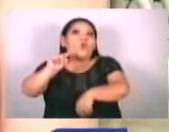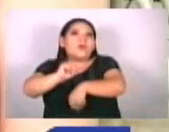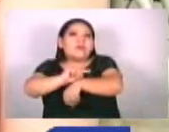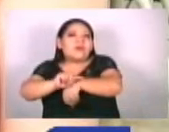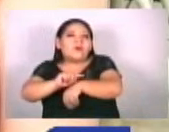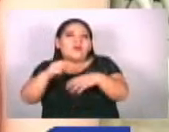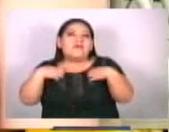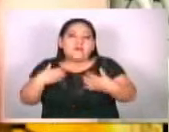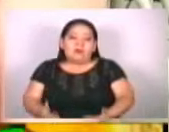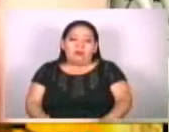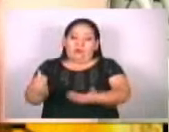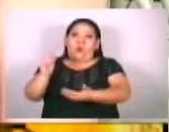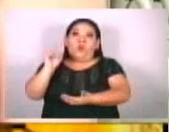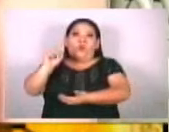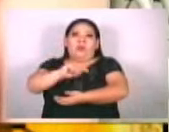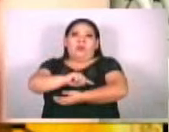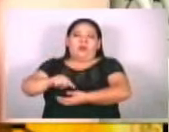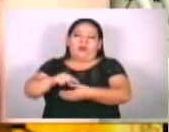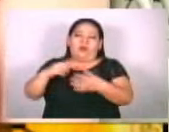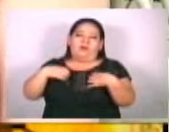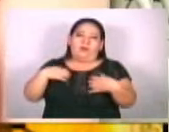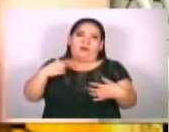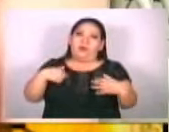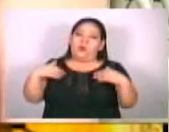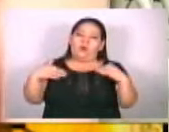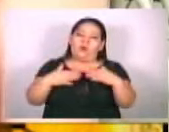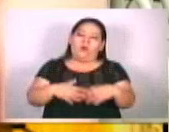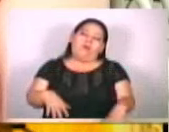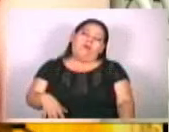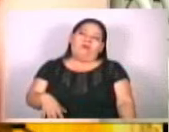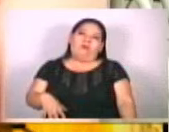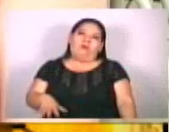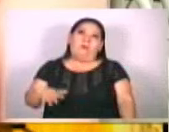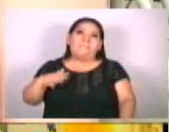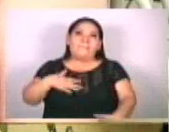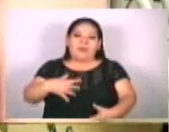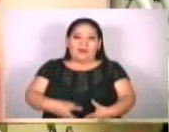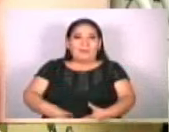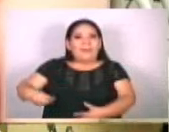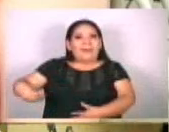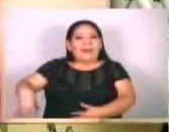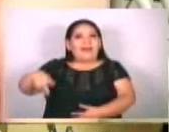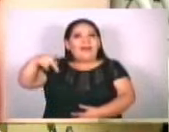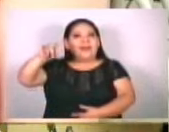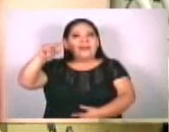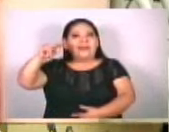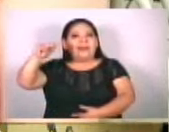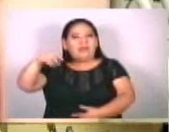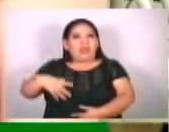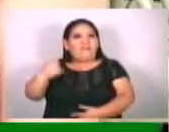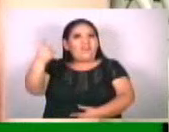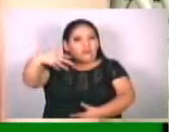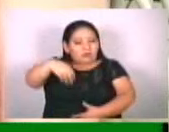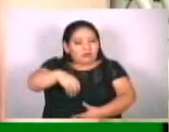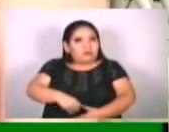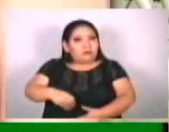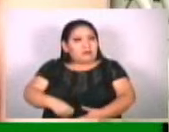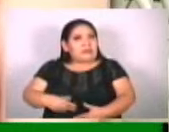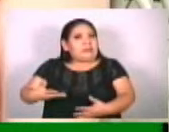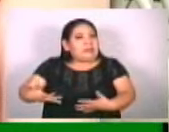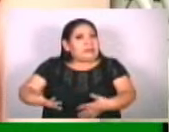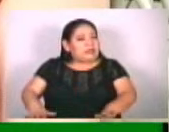vivo. Y yo estaba muriendo porque mi placenta no había salido y había pasado con